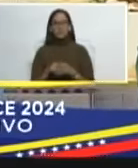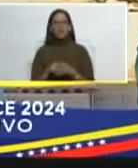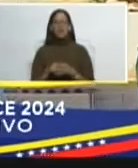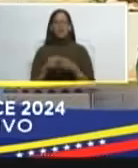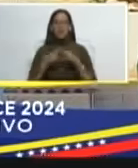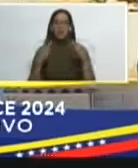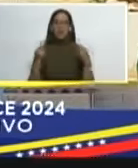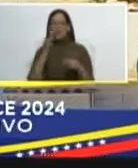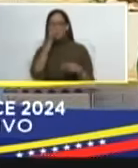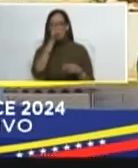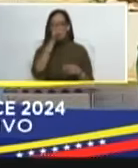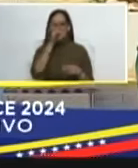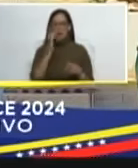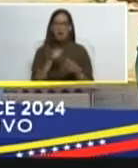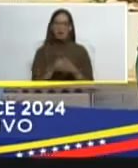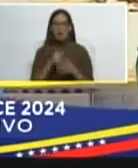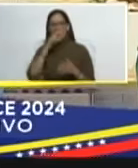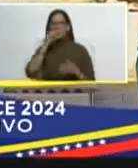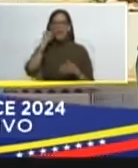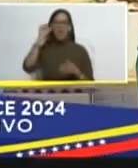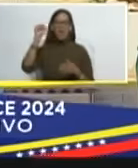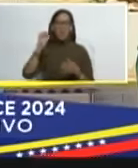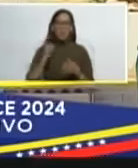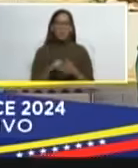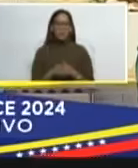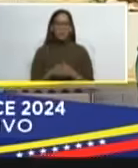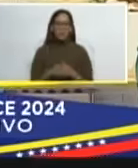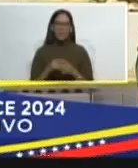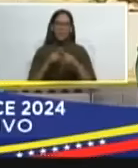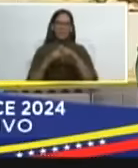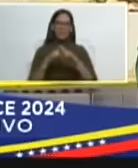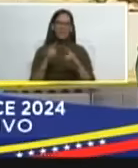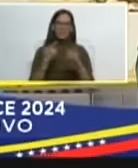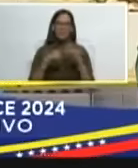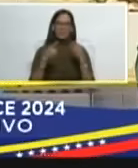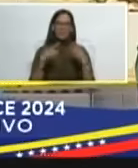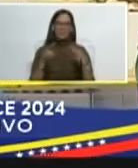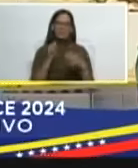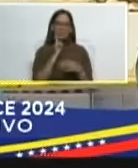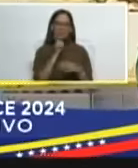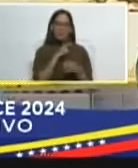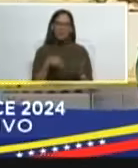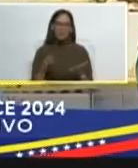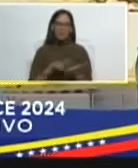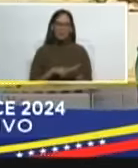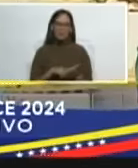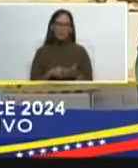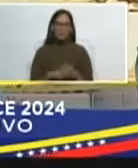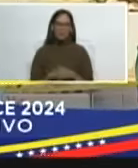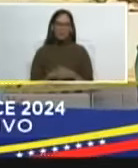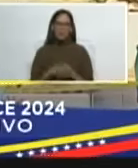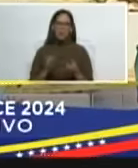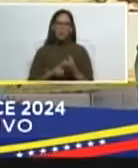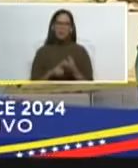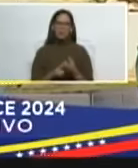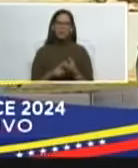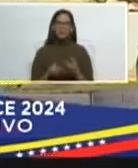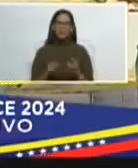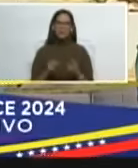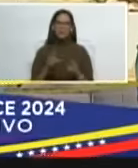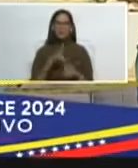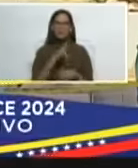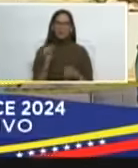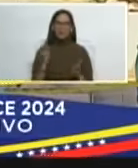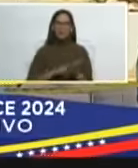se burlaban. Maduro, X, decía un poco de cosas, no lo voy a repetir. Pues Silvia tiene razón. Silvia me dice, no